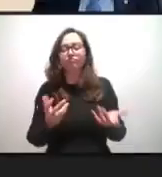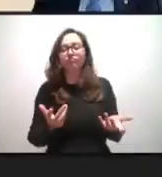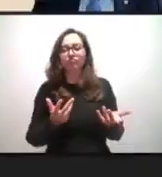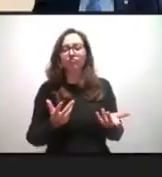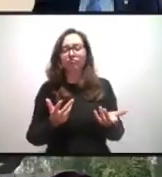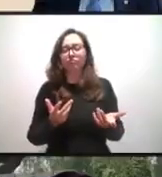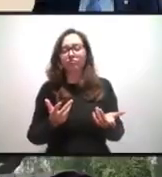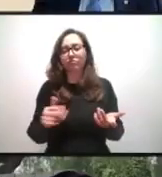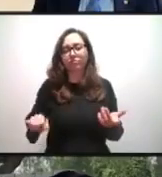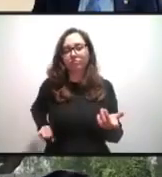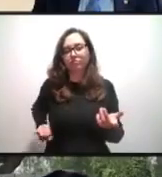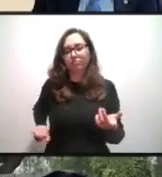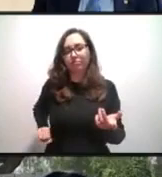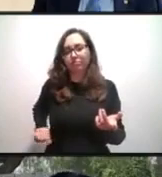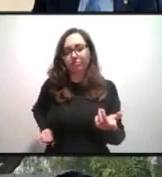preguntarles a ambos.